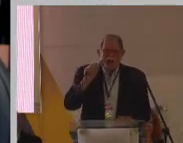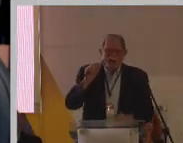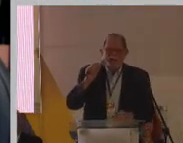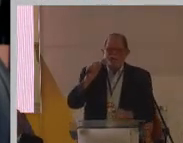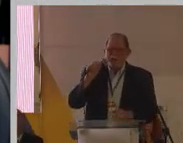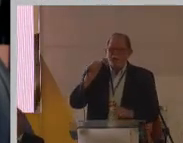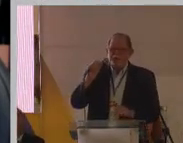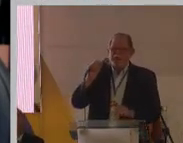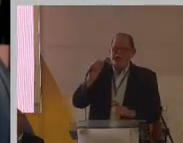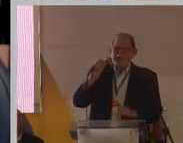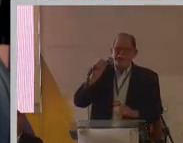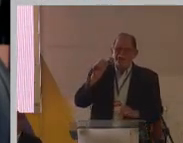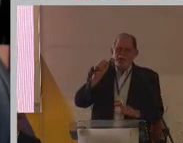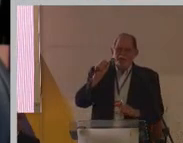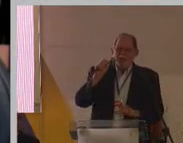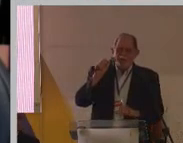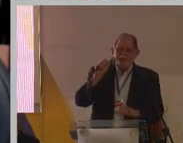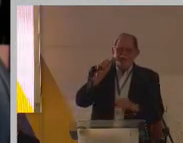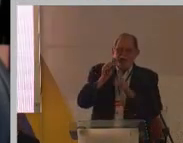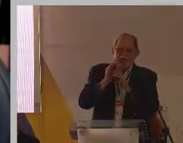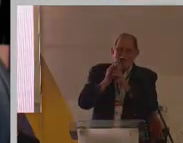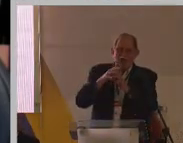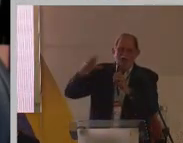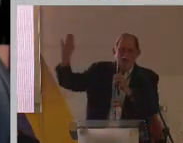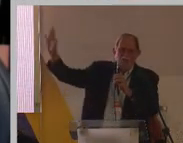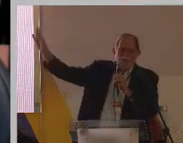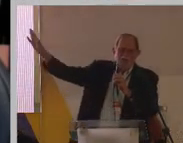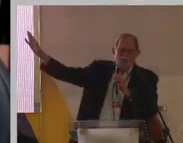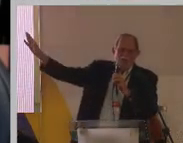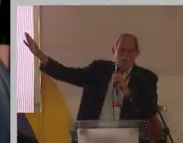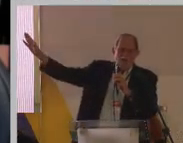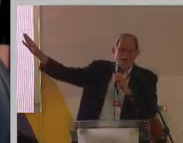socioeconomic, and cultural community rights.